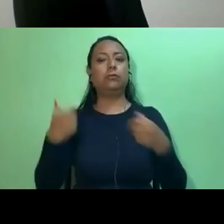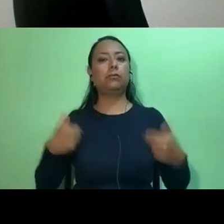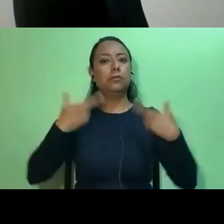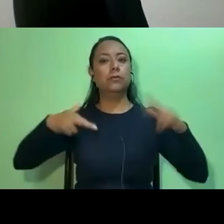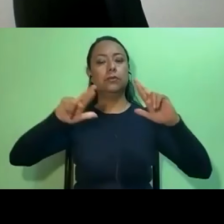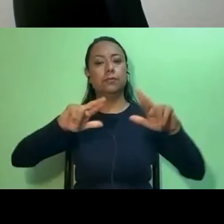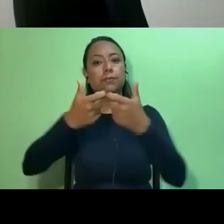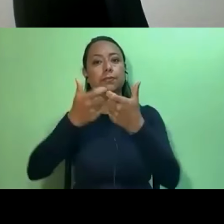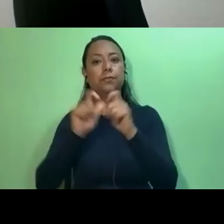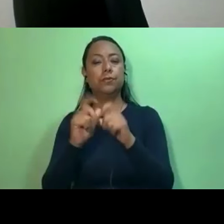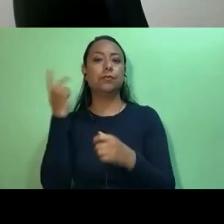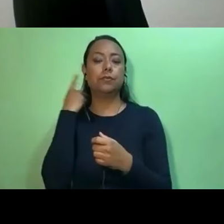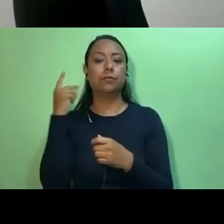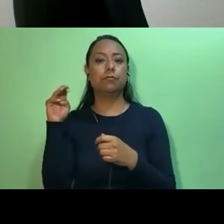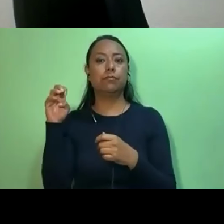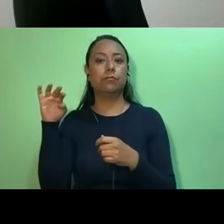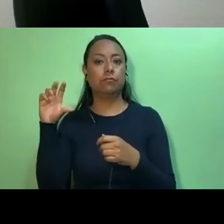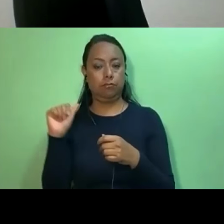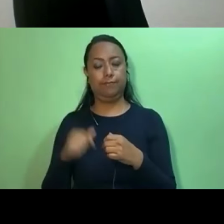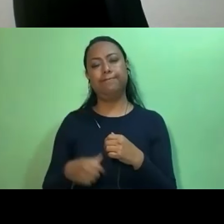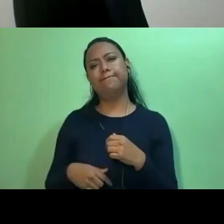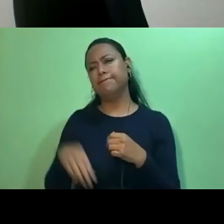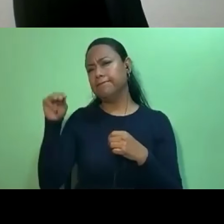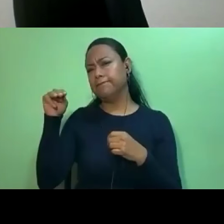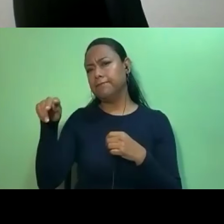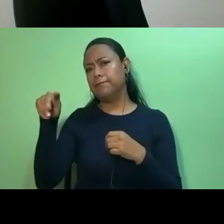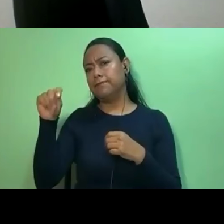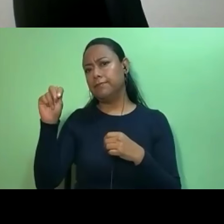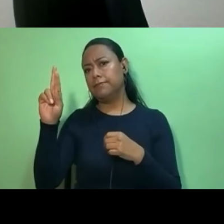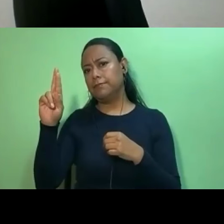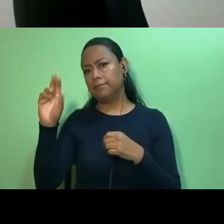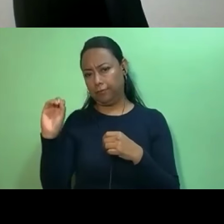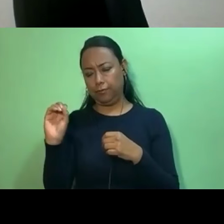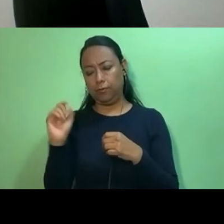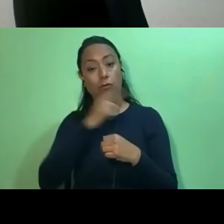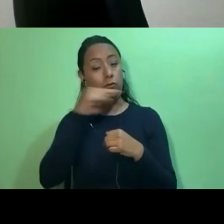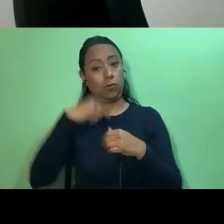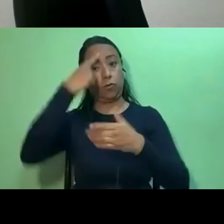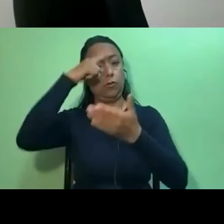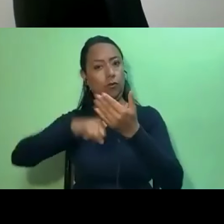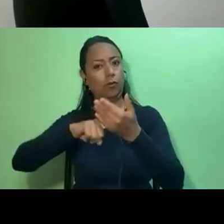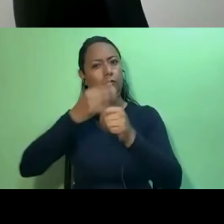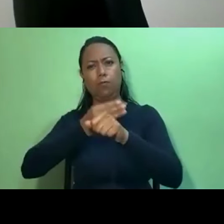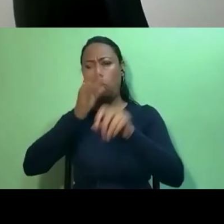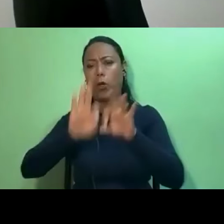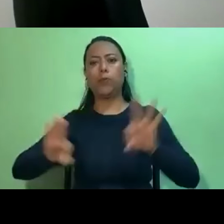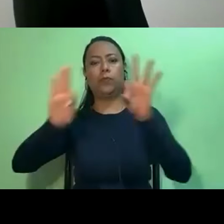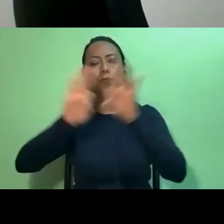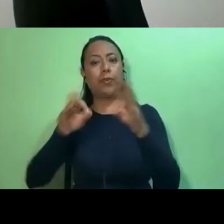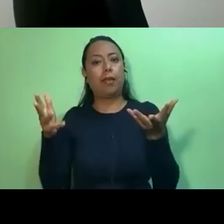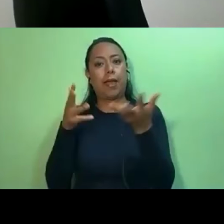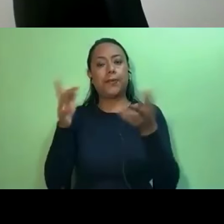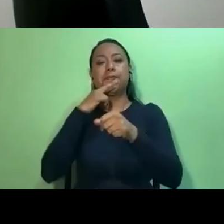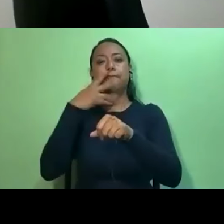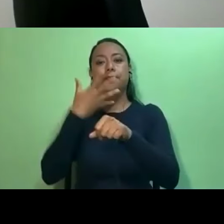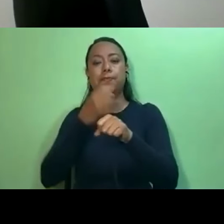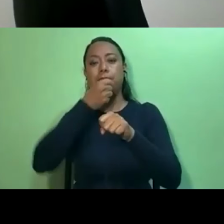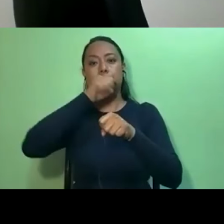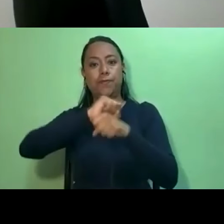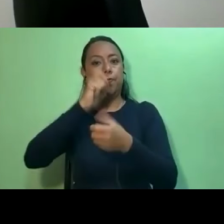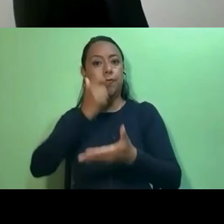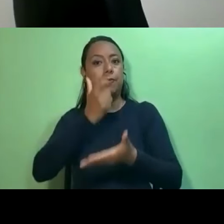Morena, maestro, consideramos de manera relevante la acción responsable por parte de la Secretaría de